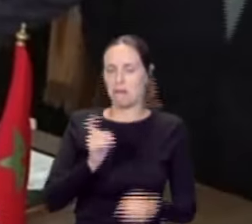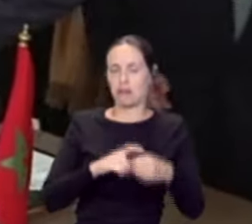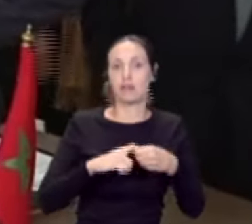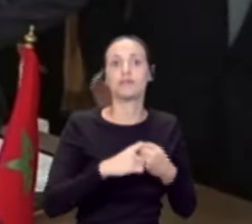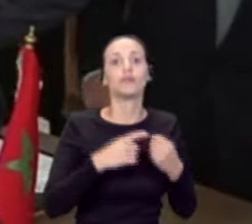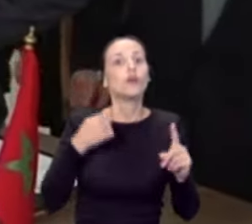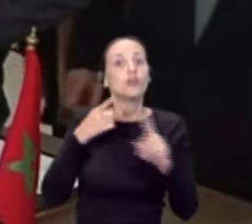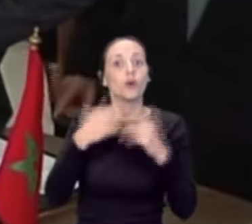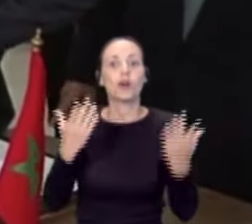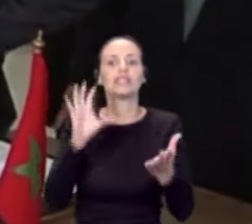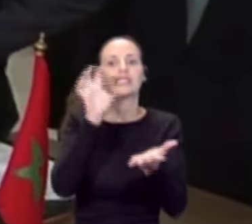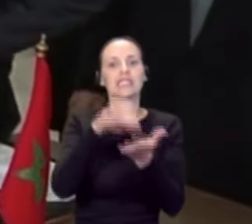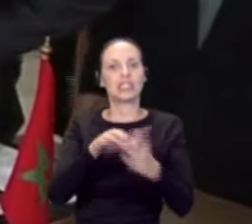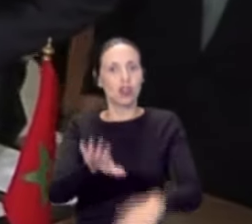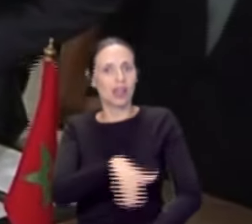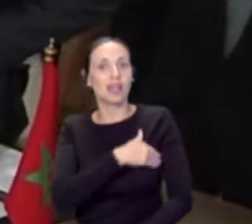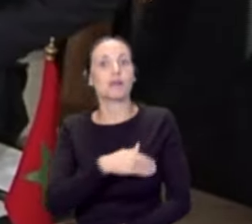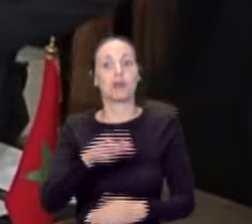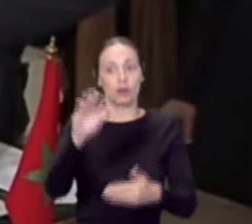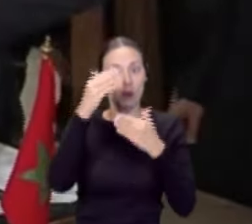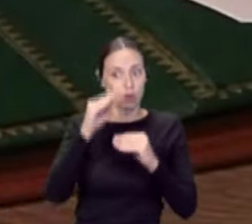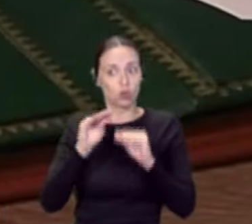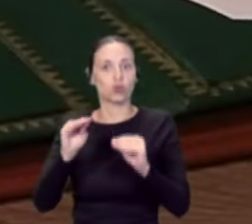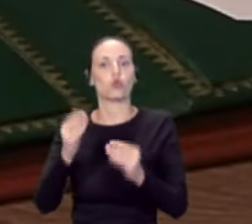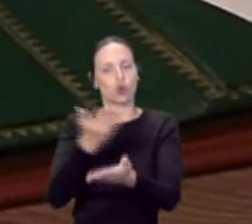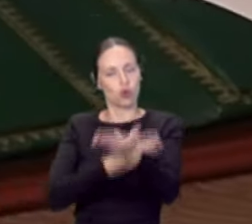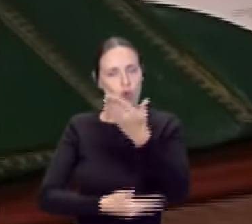académicos marroquíes.